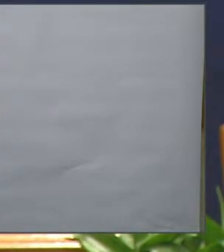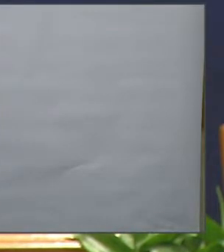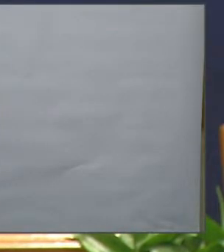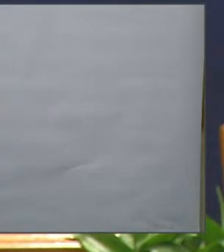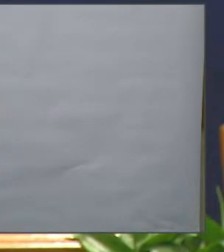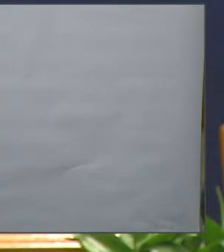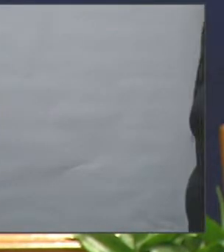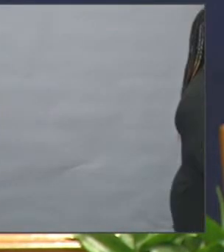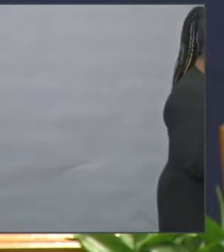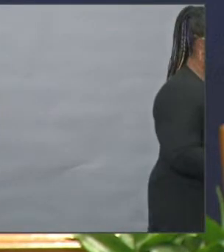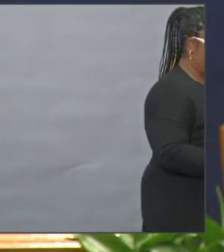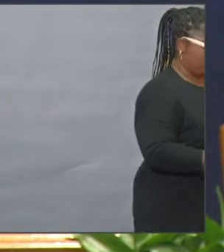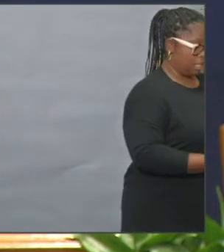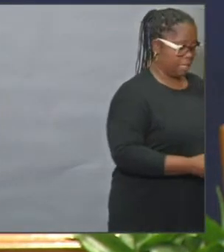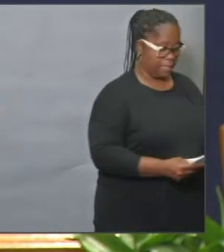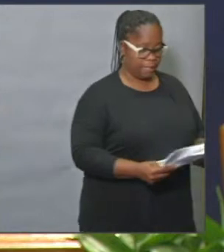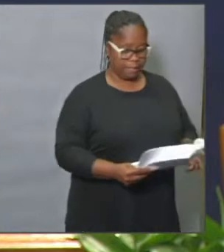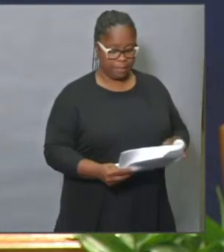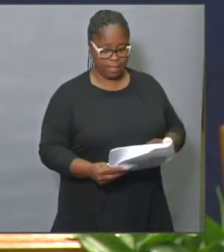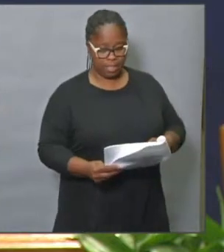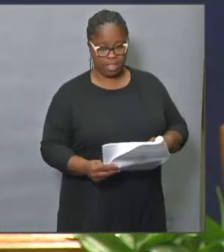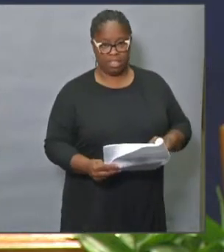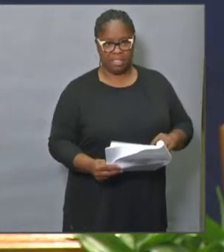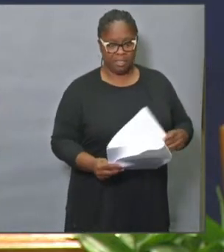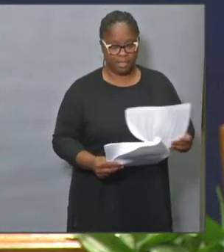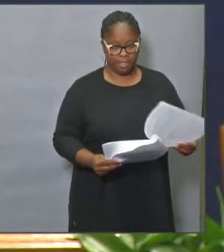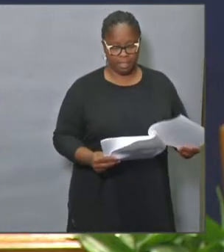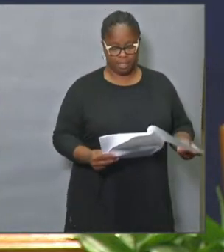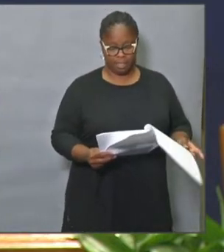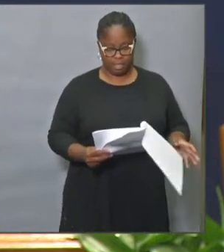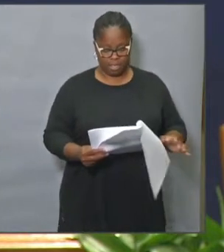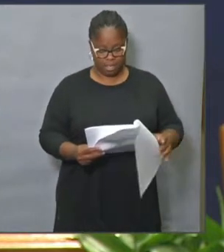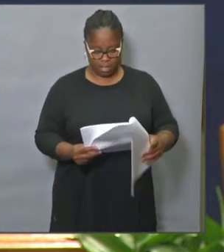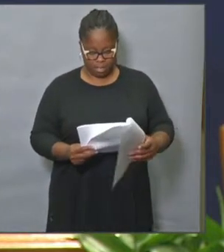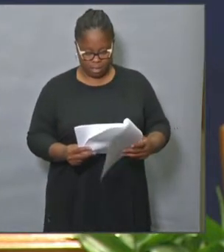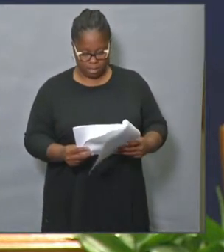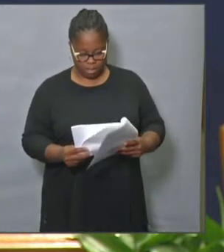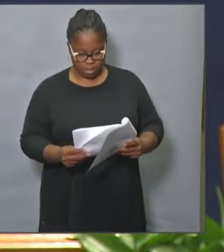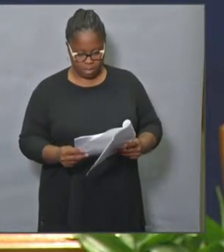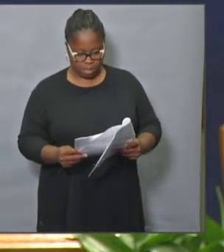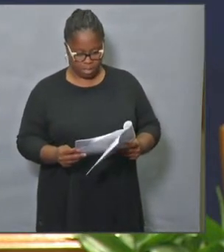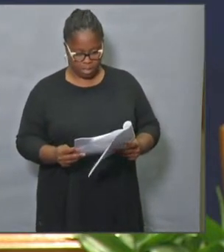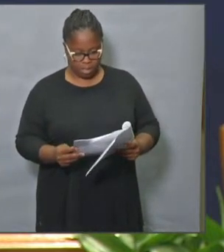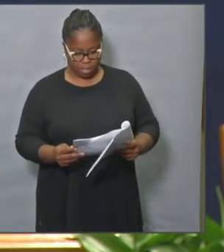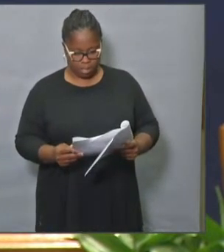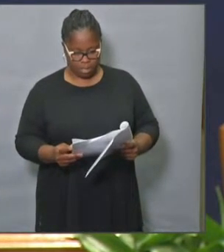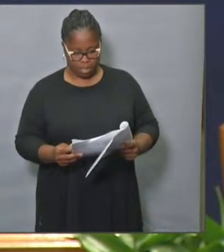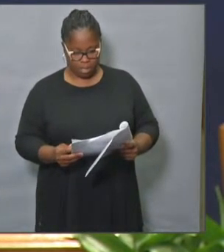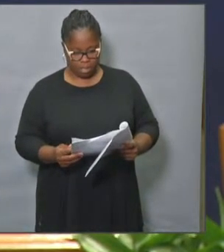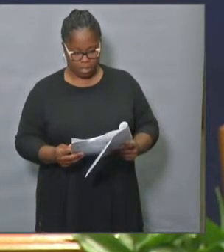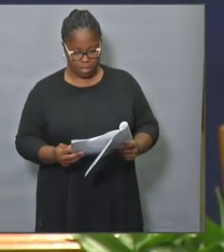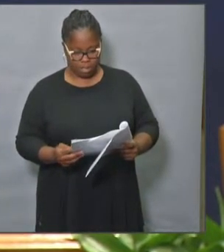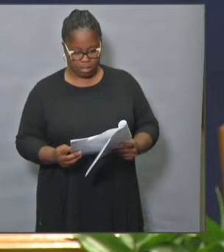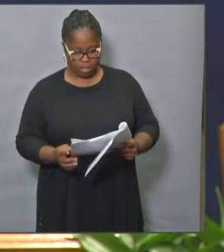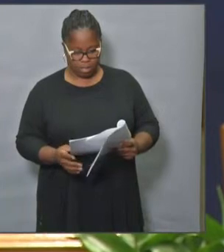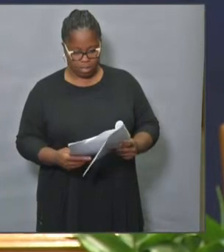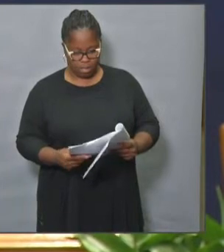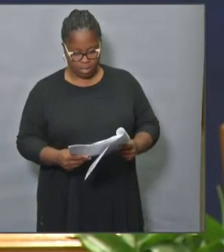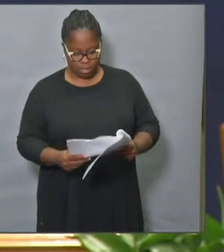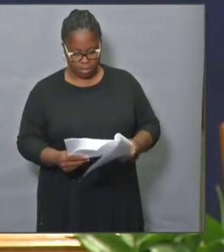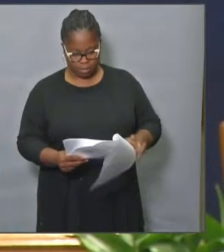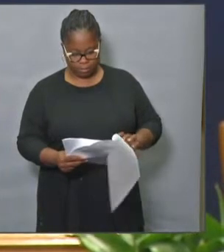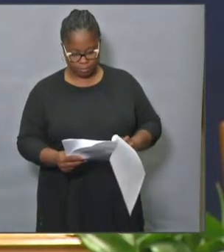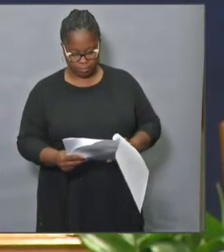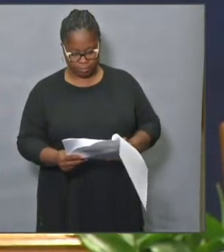virus en el condado tienen entre 18 a 40 años. Por eso les pido